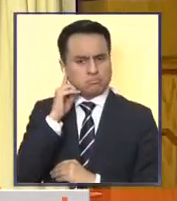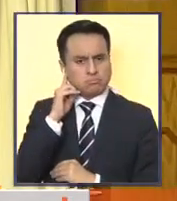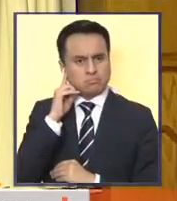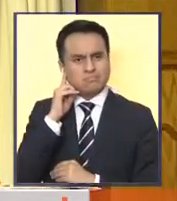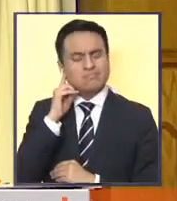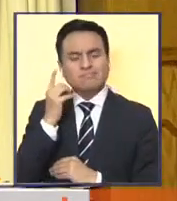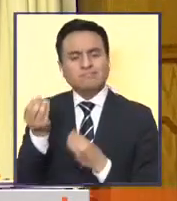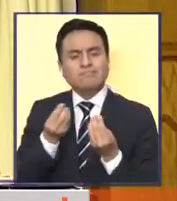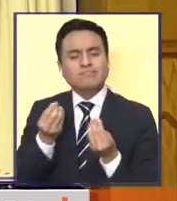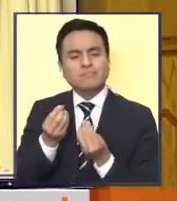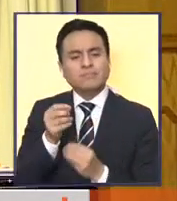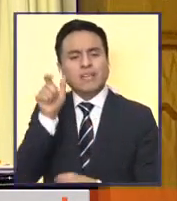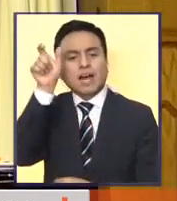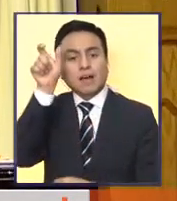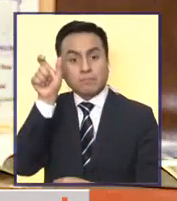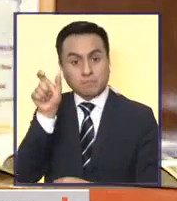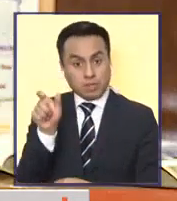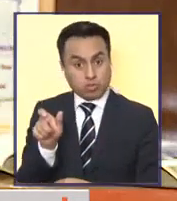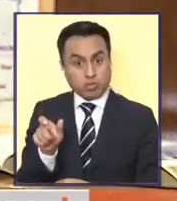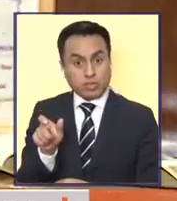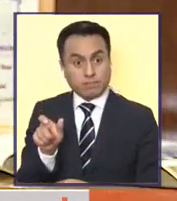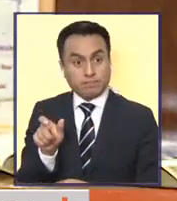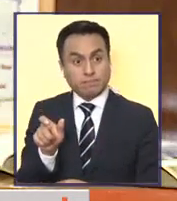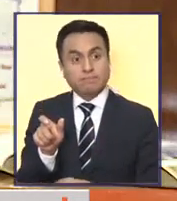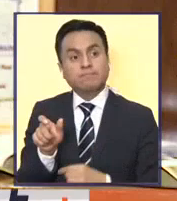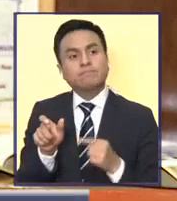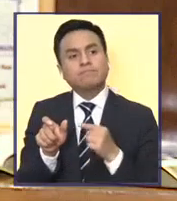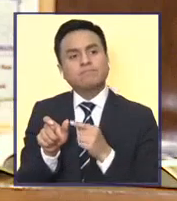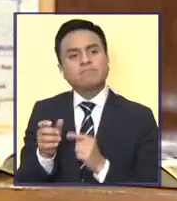donde una persona